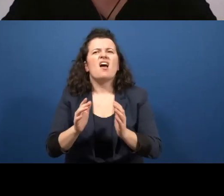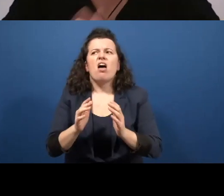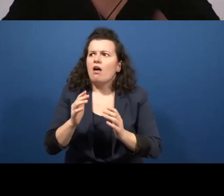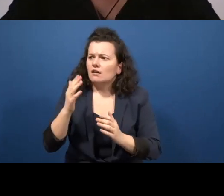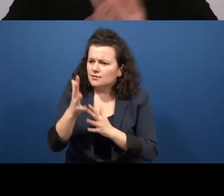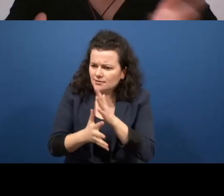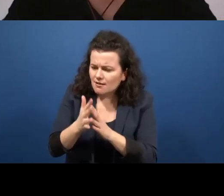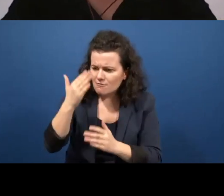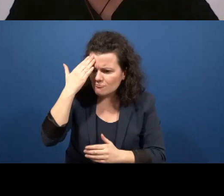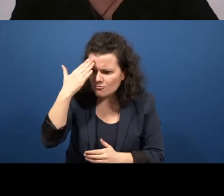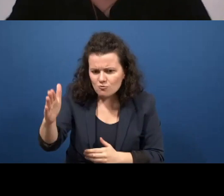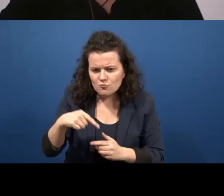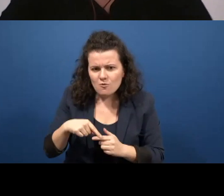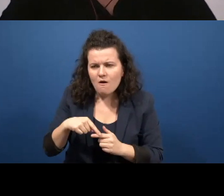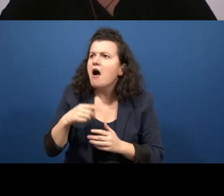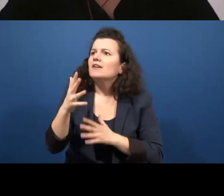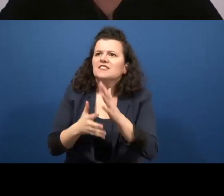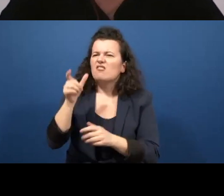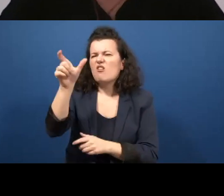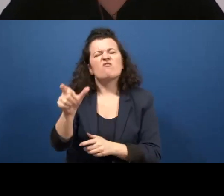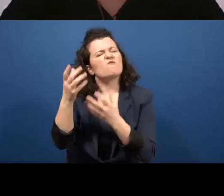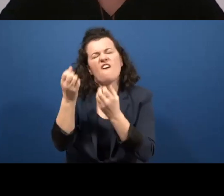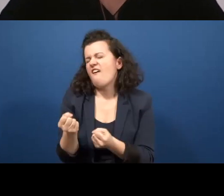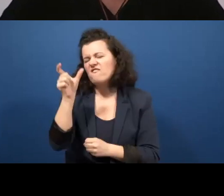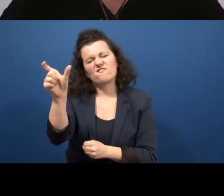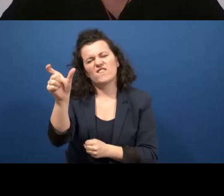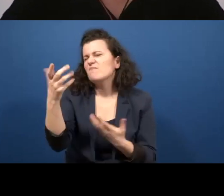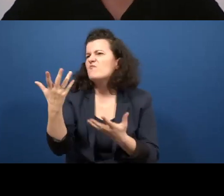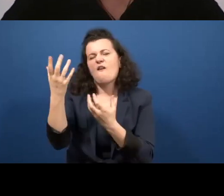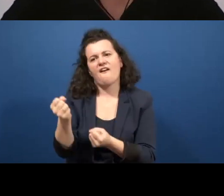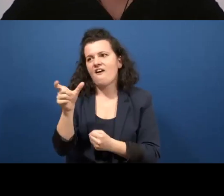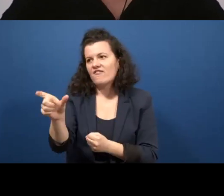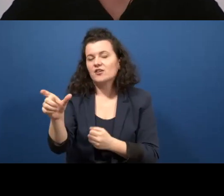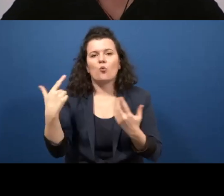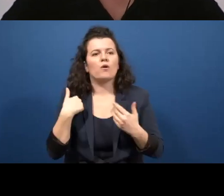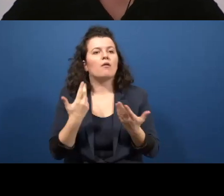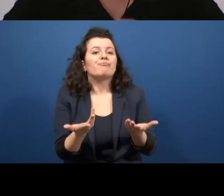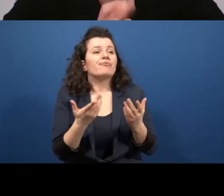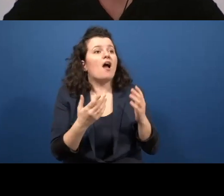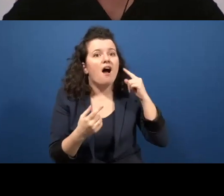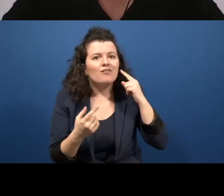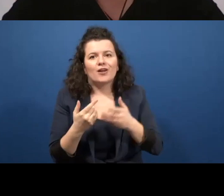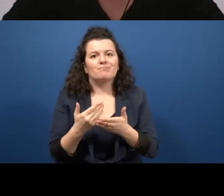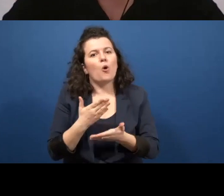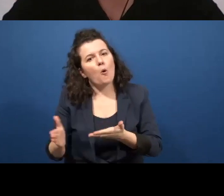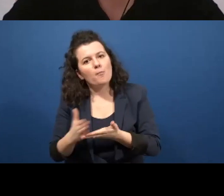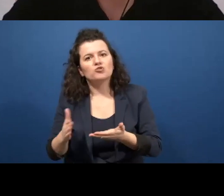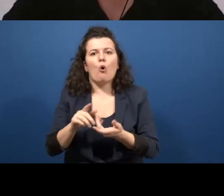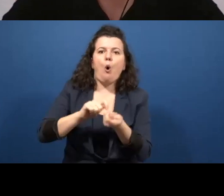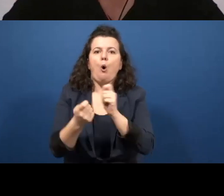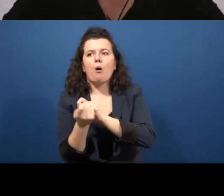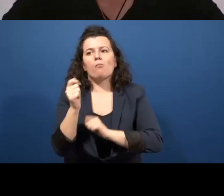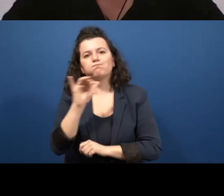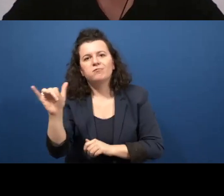signo para aquello, y se utilizan aproximaciones, omisiones o parafraseamos, pero en la interpretación de lenguas